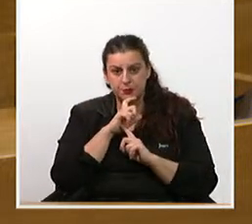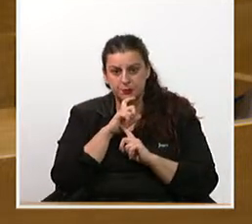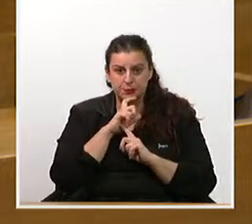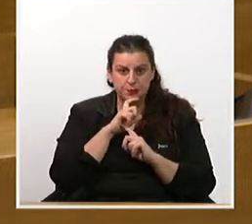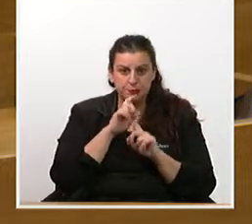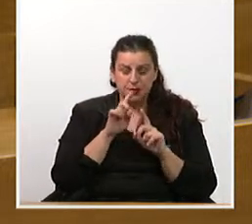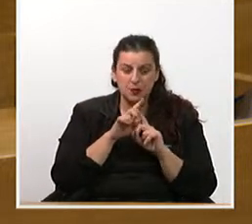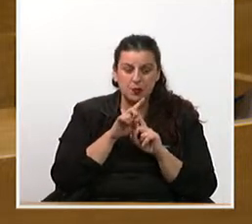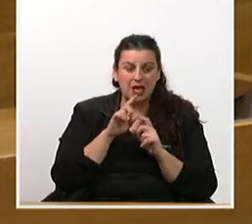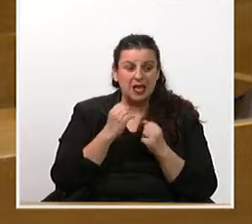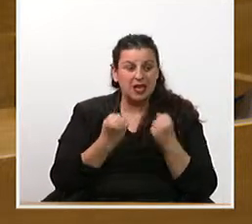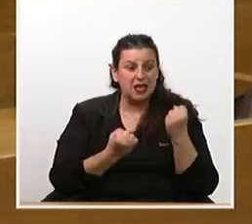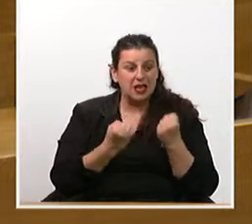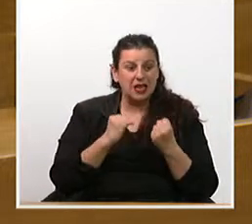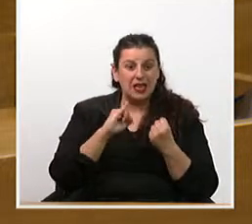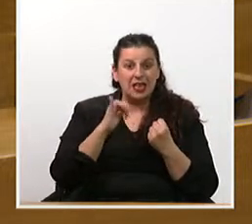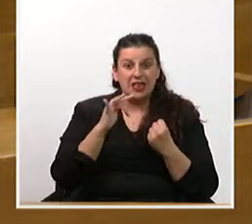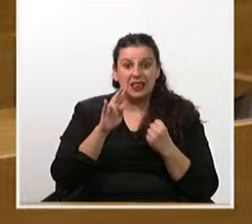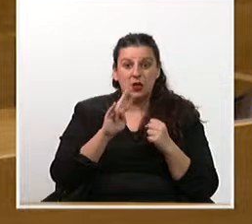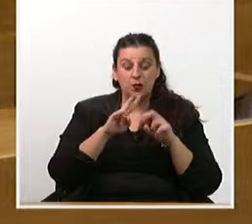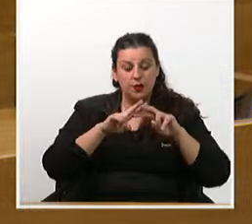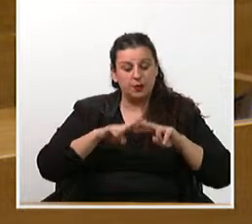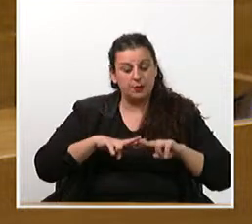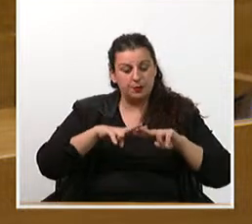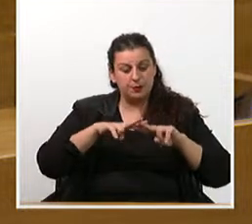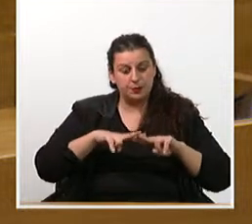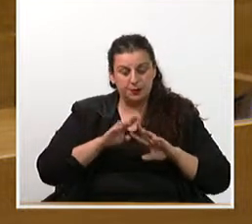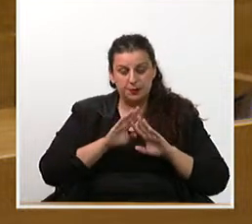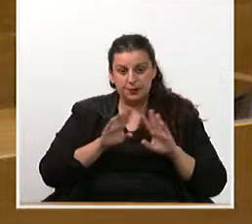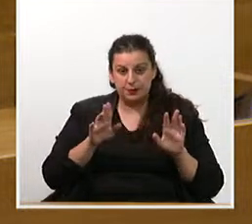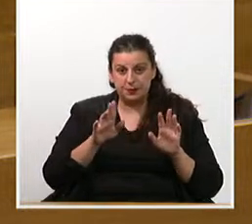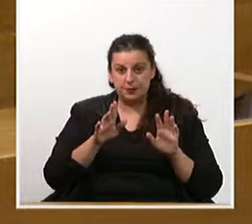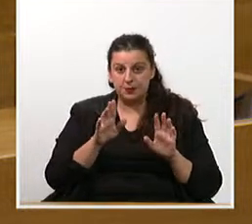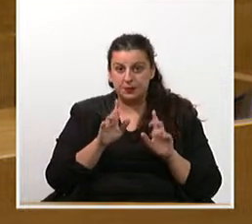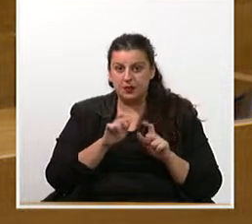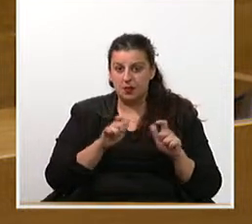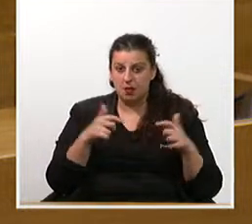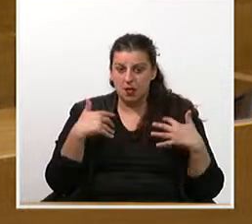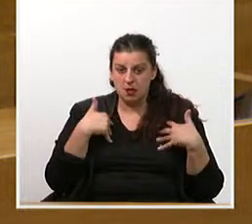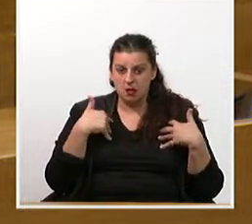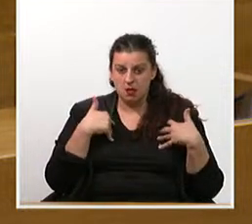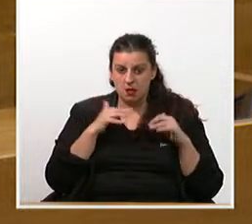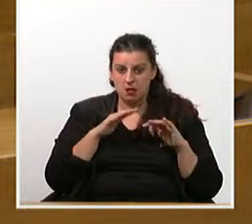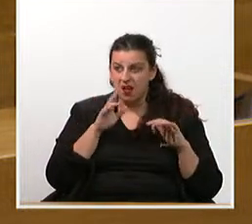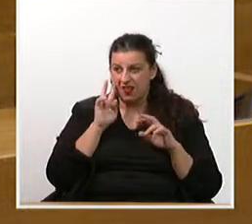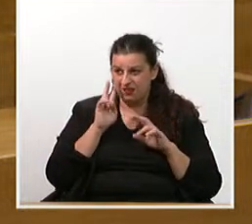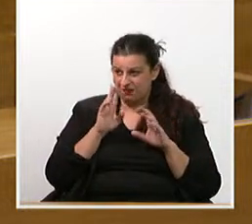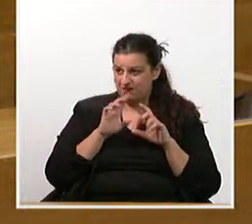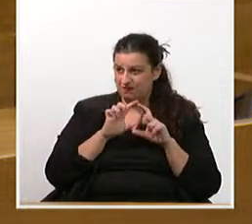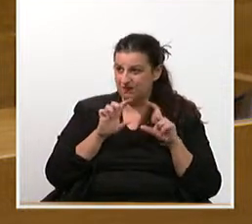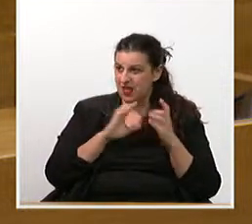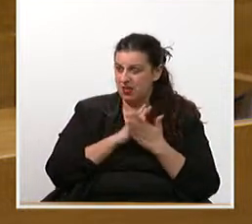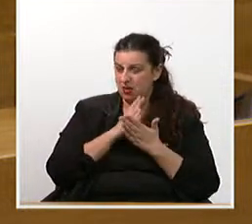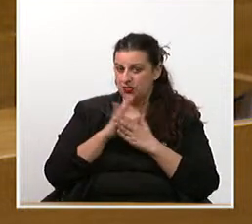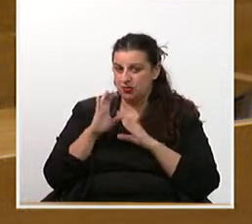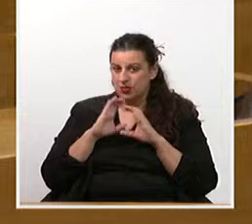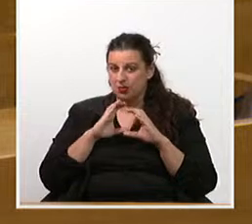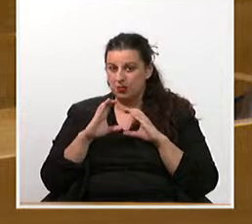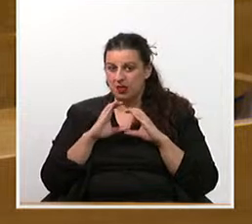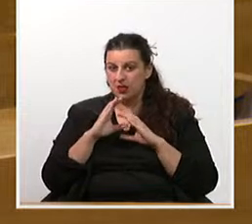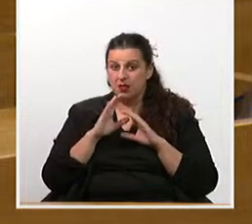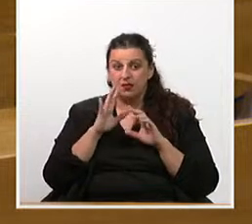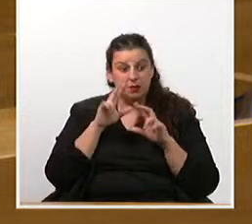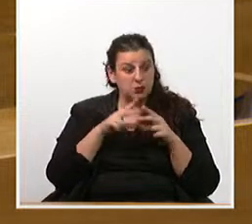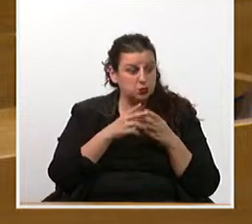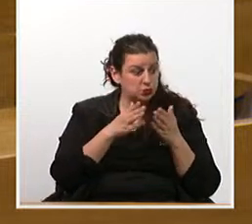pasar la itv de sus coches Y que ahora mismo Además está en los medios de comunicación porque nos encontremos una sociedad sval que cada vez que